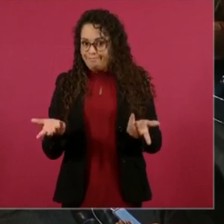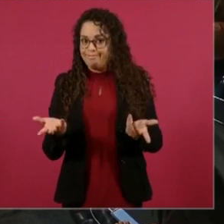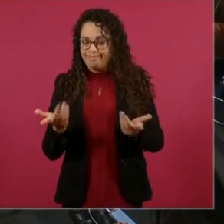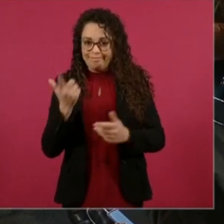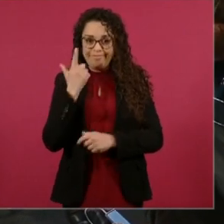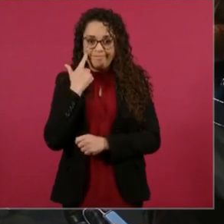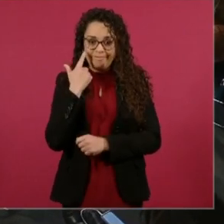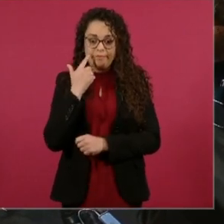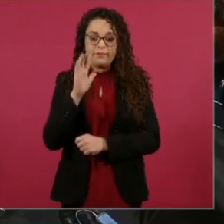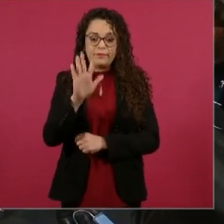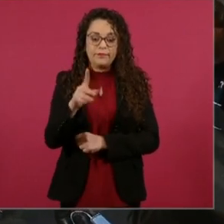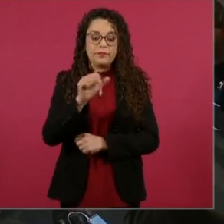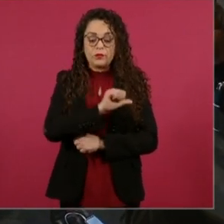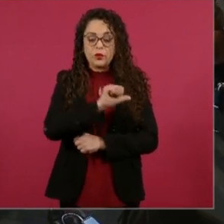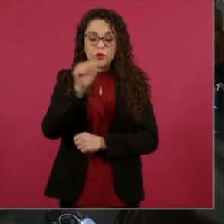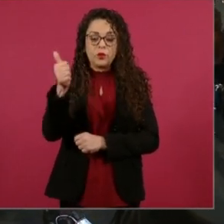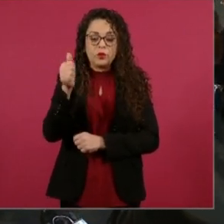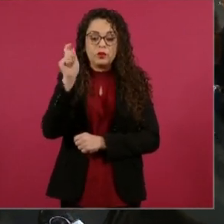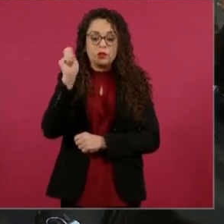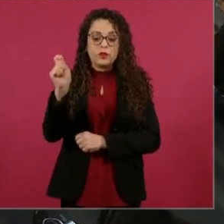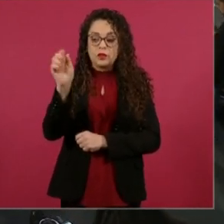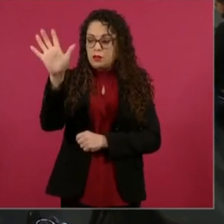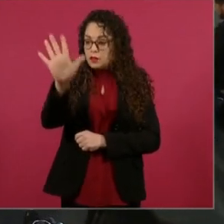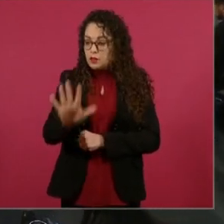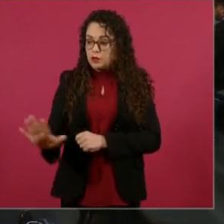regresamos, dejamos esto.